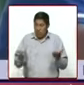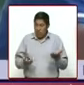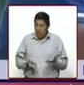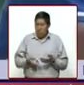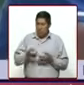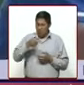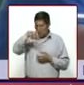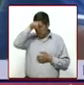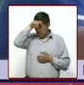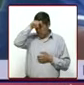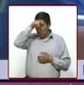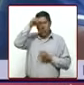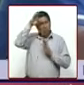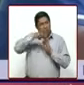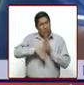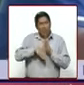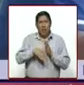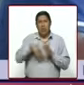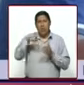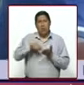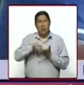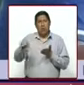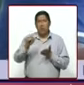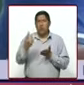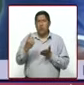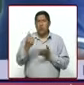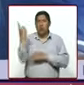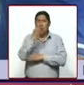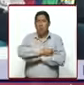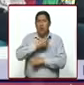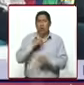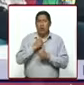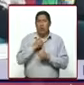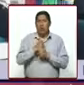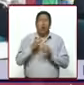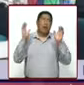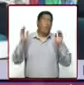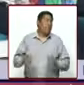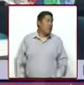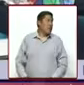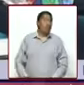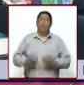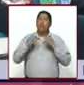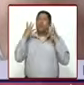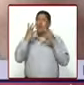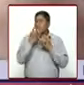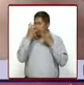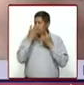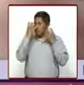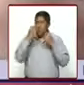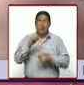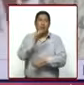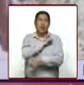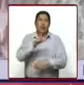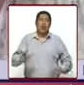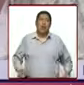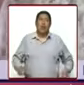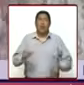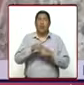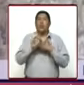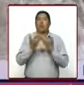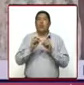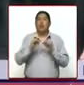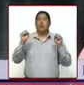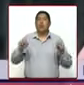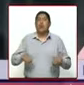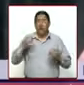señores deberían bajarse el salario y se les debería pagar solamente por día trabajado. En fin, hay mucha molestia entre los alcaldes de cómo el